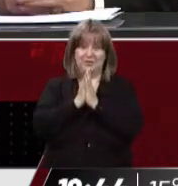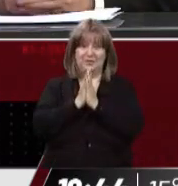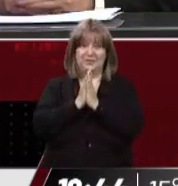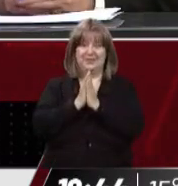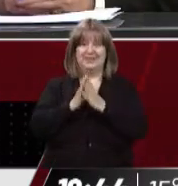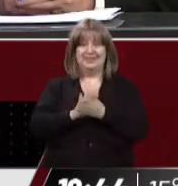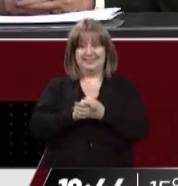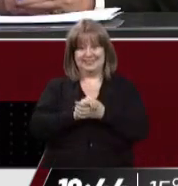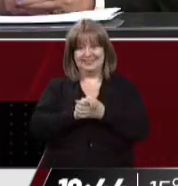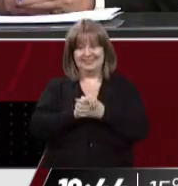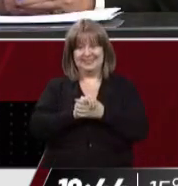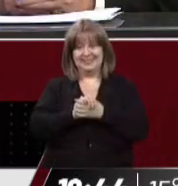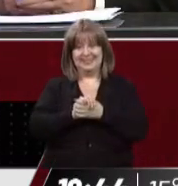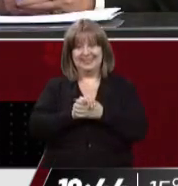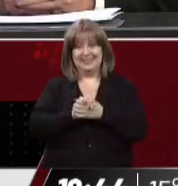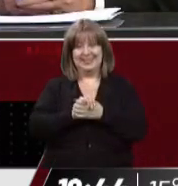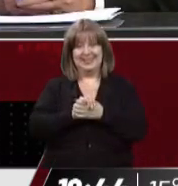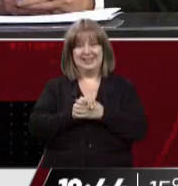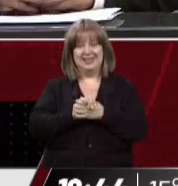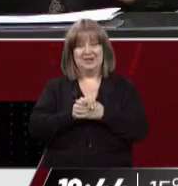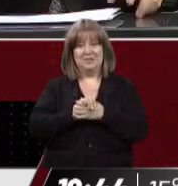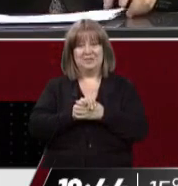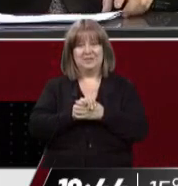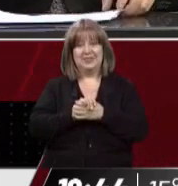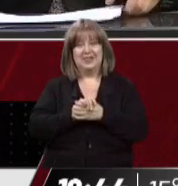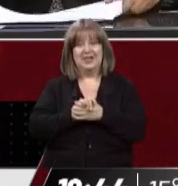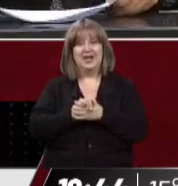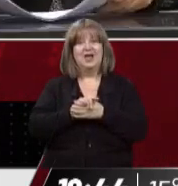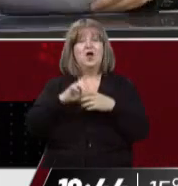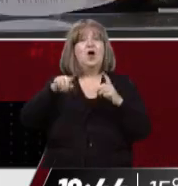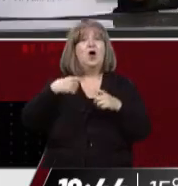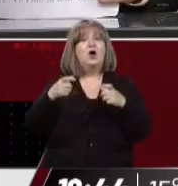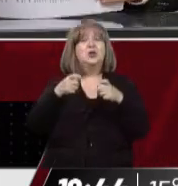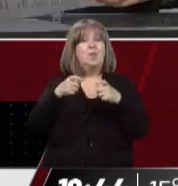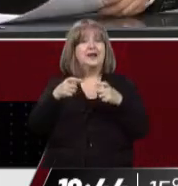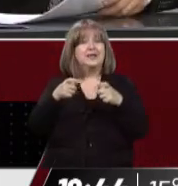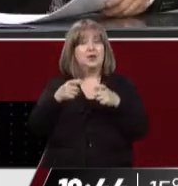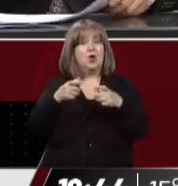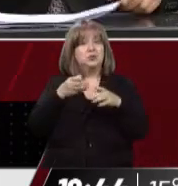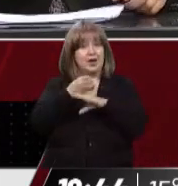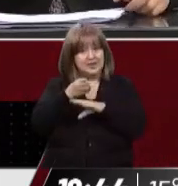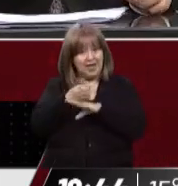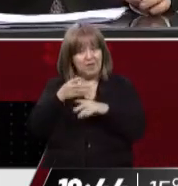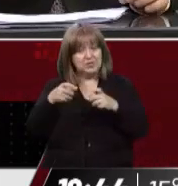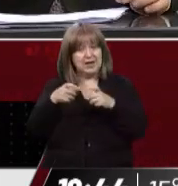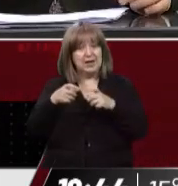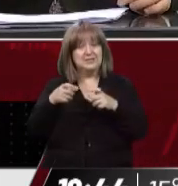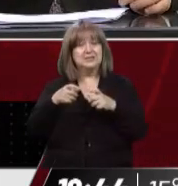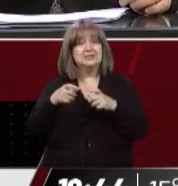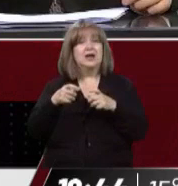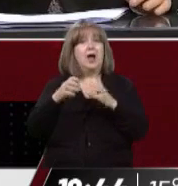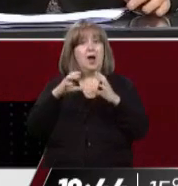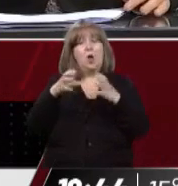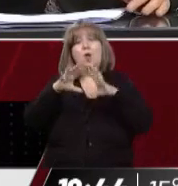No. Bueno. Kenneth, bueno, no tenés entradas para ver otro partido de la selección por ahora. Ah, eso te... Permaneces en Miami, no es que vas a